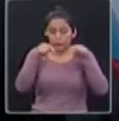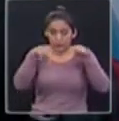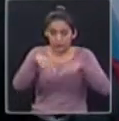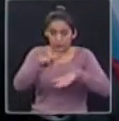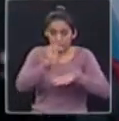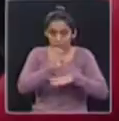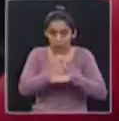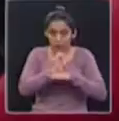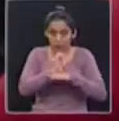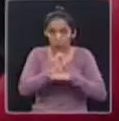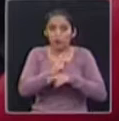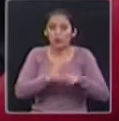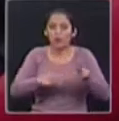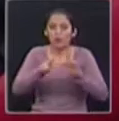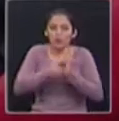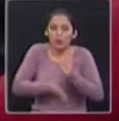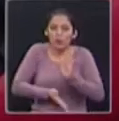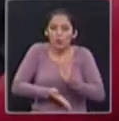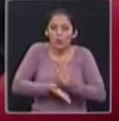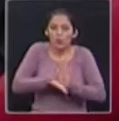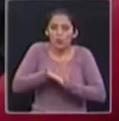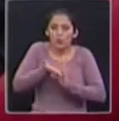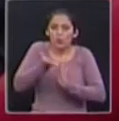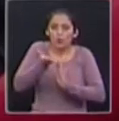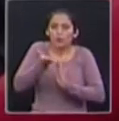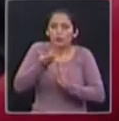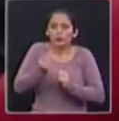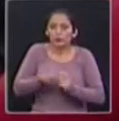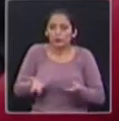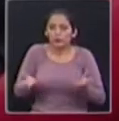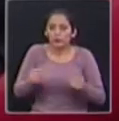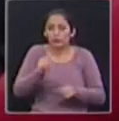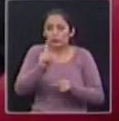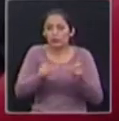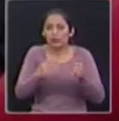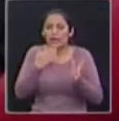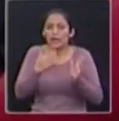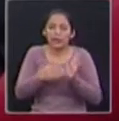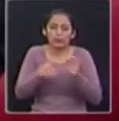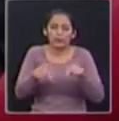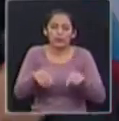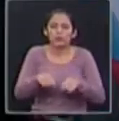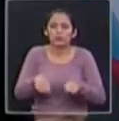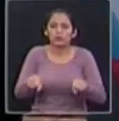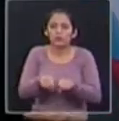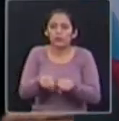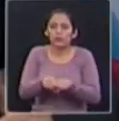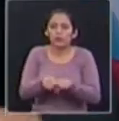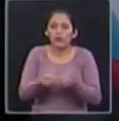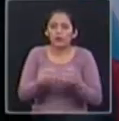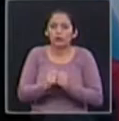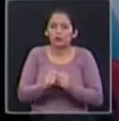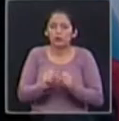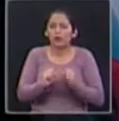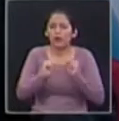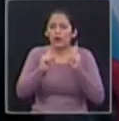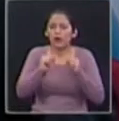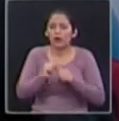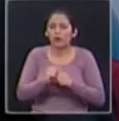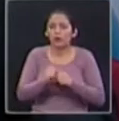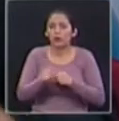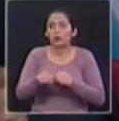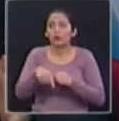para tratar de beneficiar a los productores locales entonces por ejemplo aquí un zapato en el ecuador cuesta dos o tres veces lo que cuestan al exterior